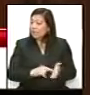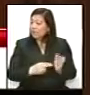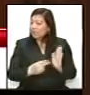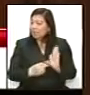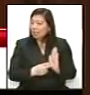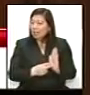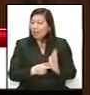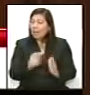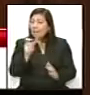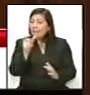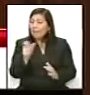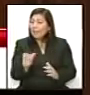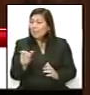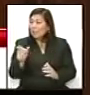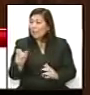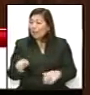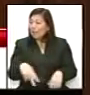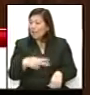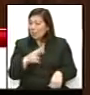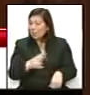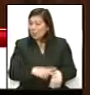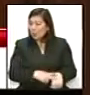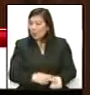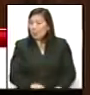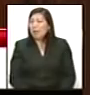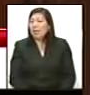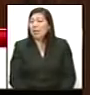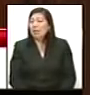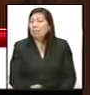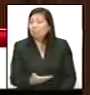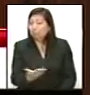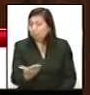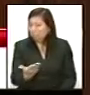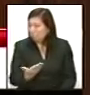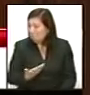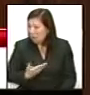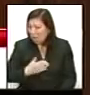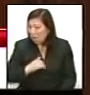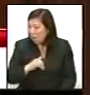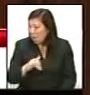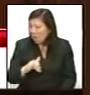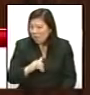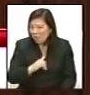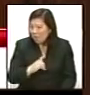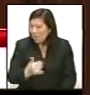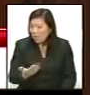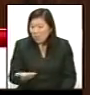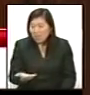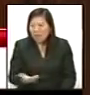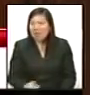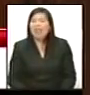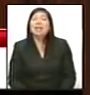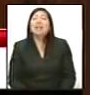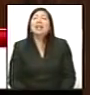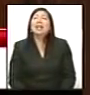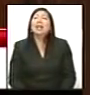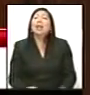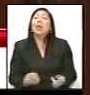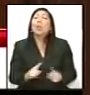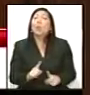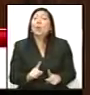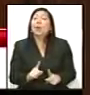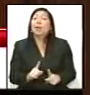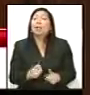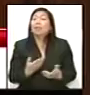a personas naturales, personas como usted y yo, de carne y hueso, que cuando cometen